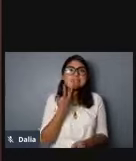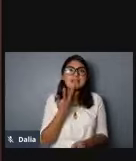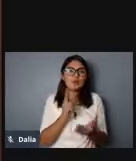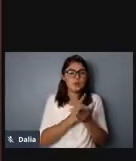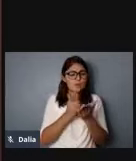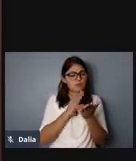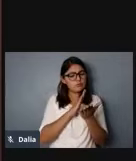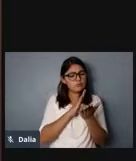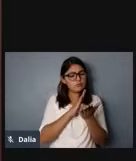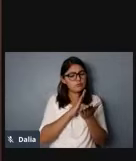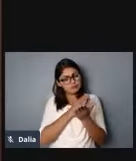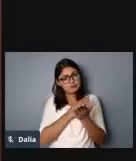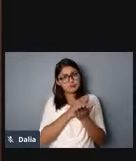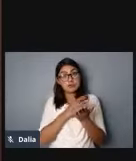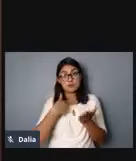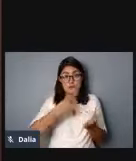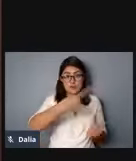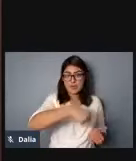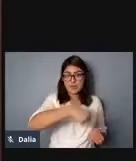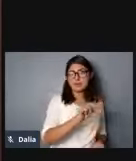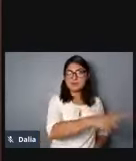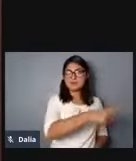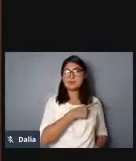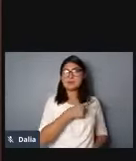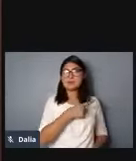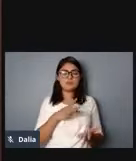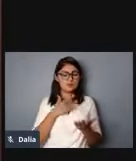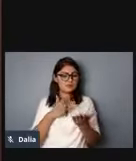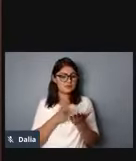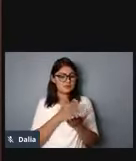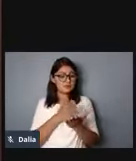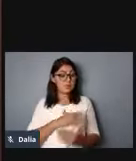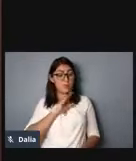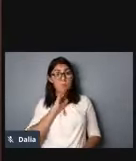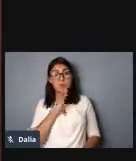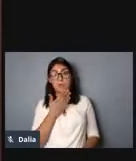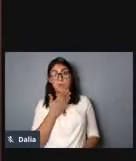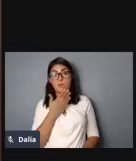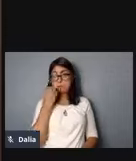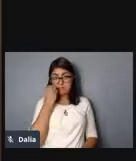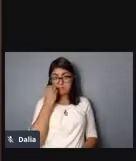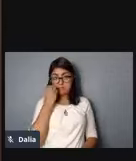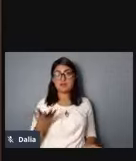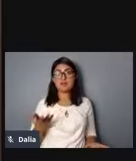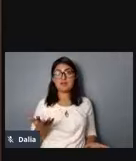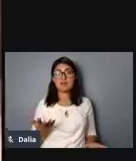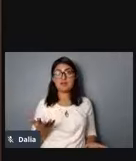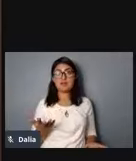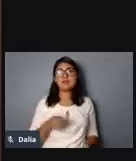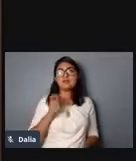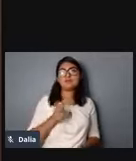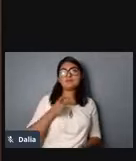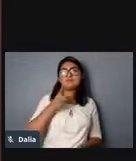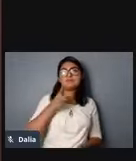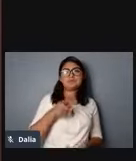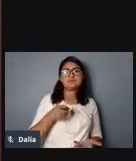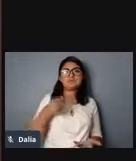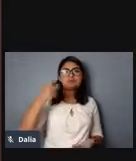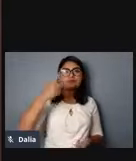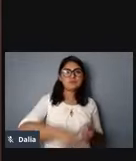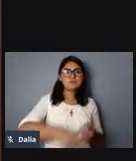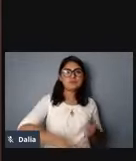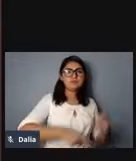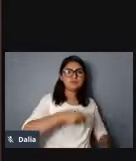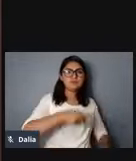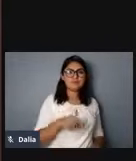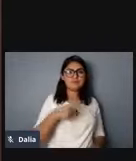que repasen la lección porque sí y no porque tú les pides hacerlo o les ordenas, ¿no? Porque normalmente pues viene un